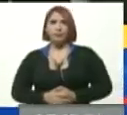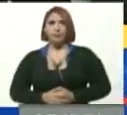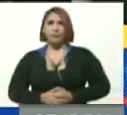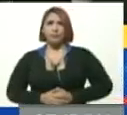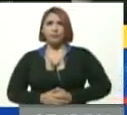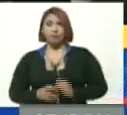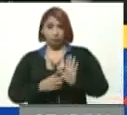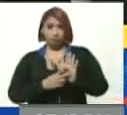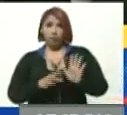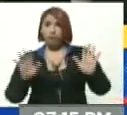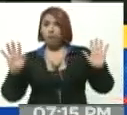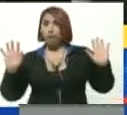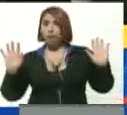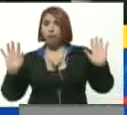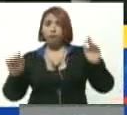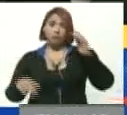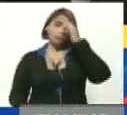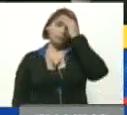¿Verdad?